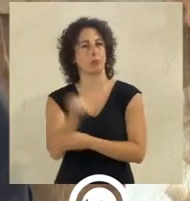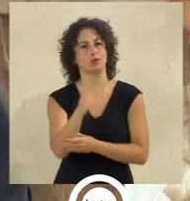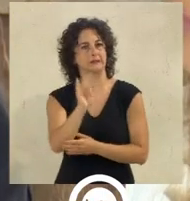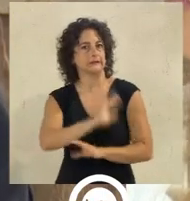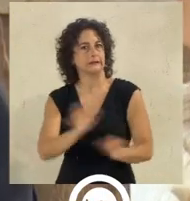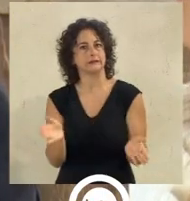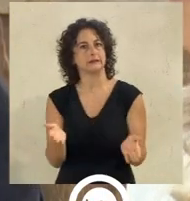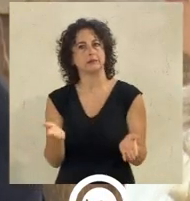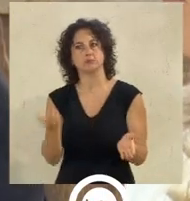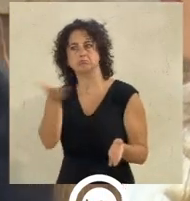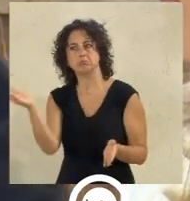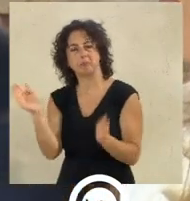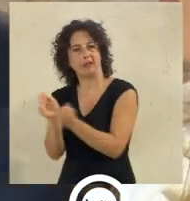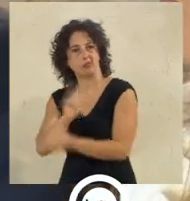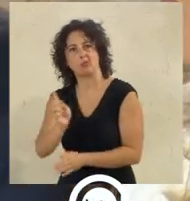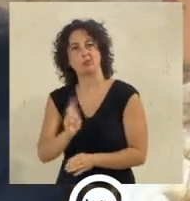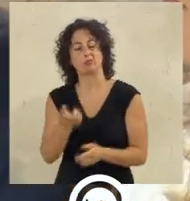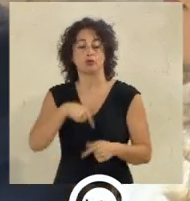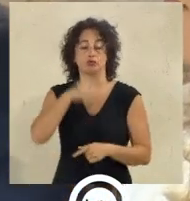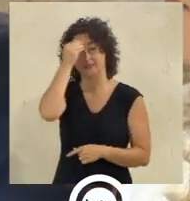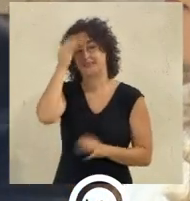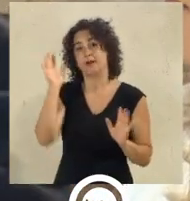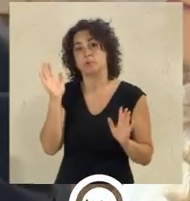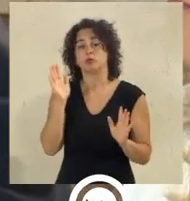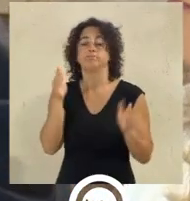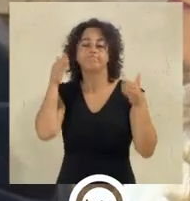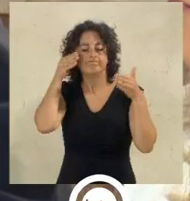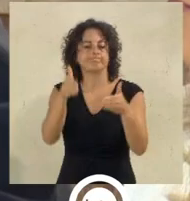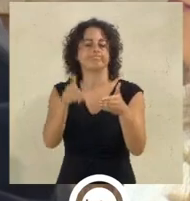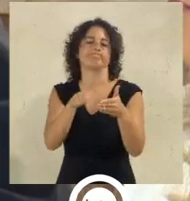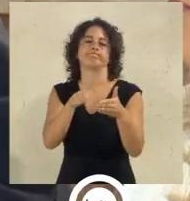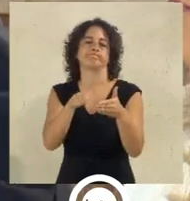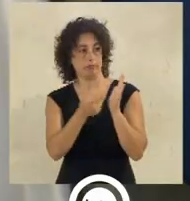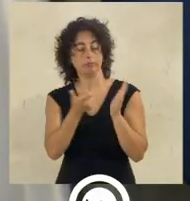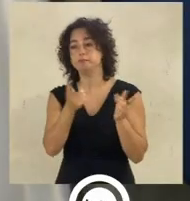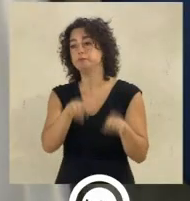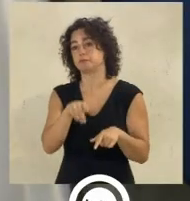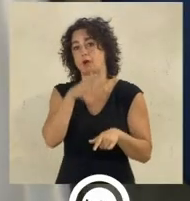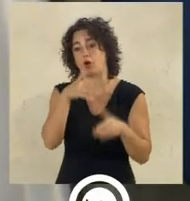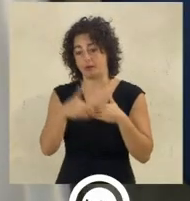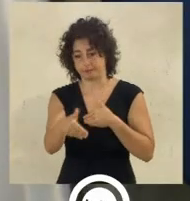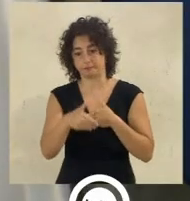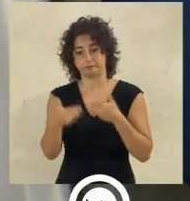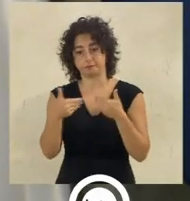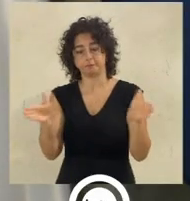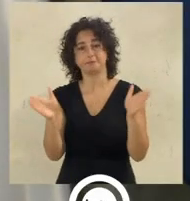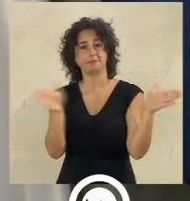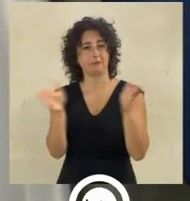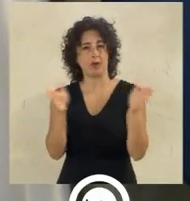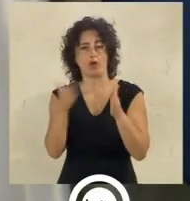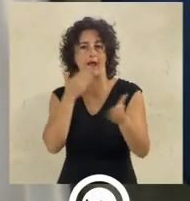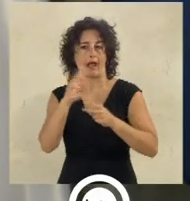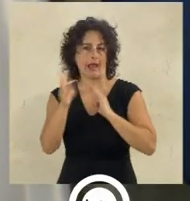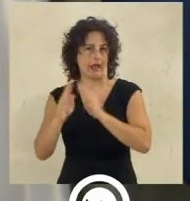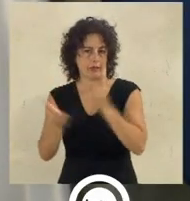y aceleración. Este enfoque nosotros entendemos que no es del todo justo. Ahora se abre un periodo de alegaciones